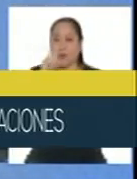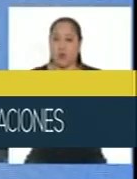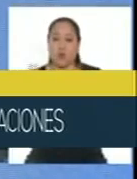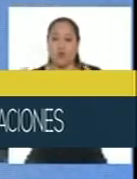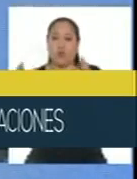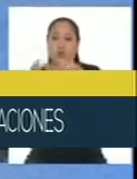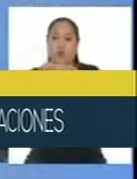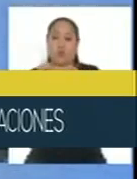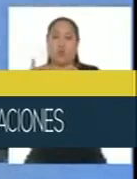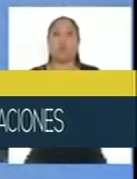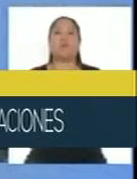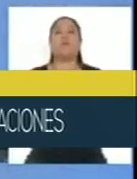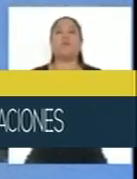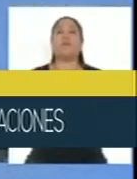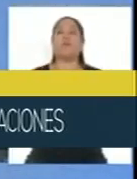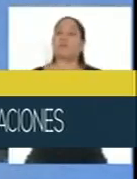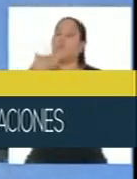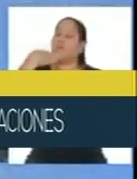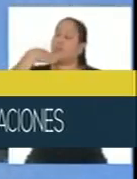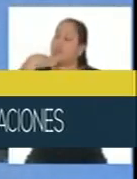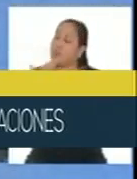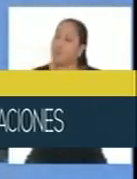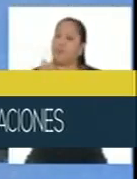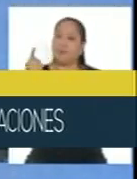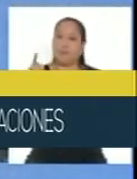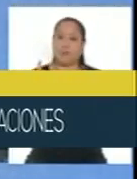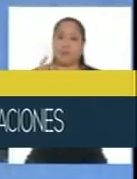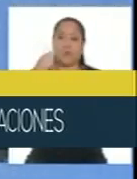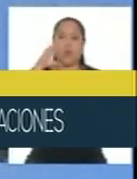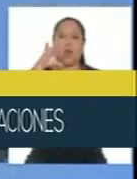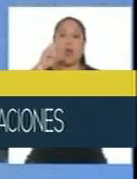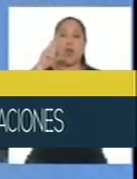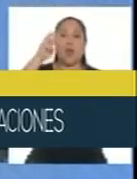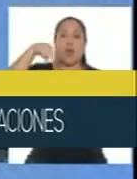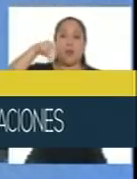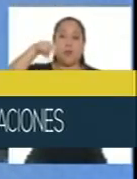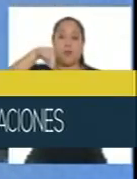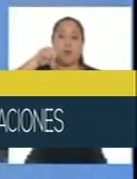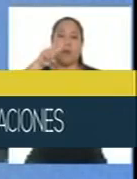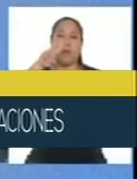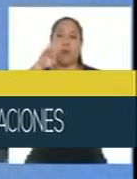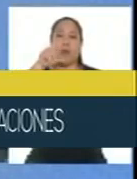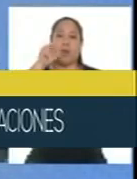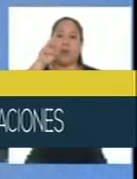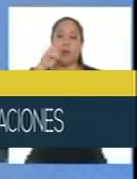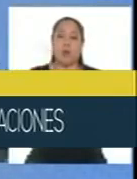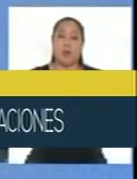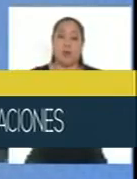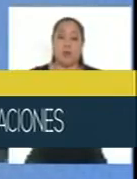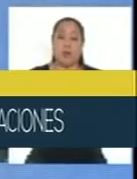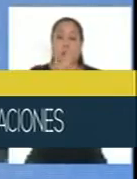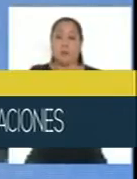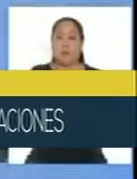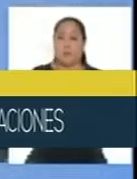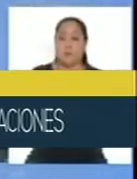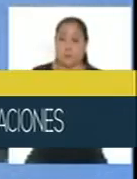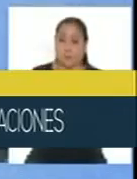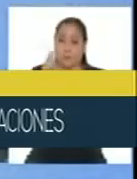pleno. Mi agradecimiento a Carmen Velarde, jefa nacional del